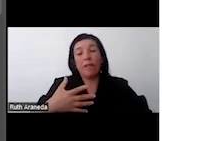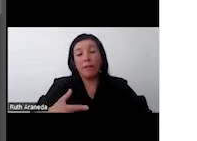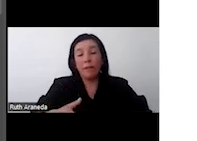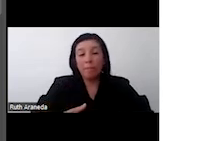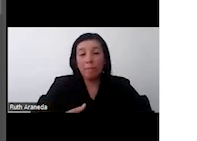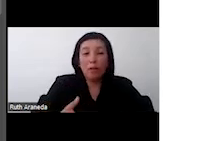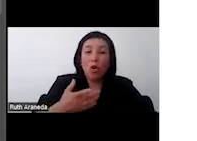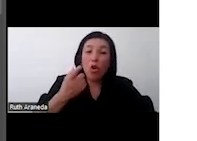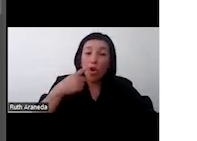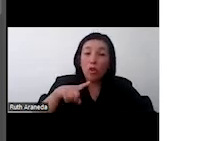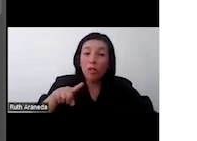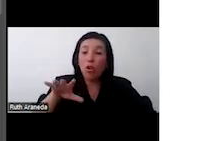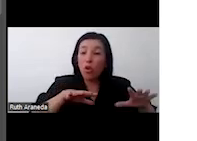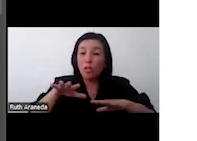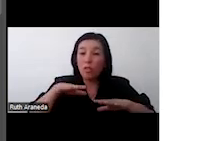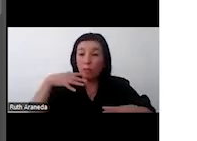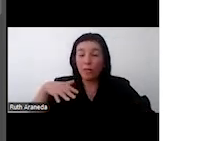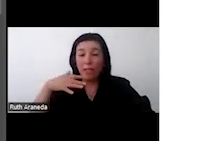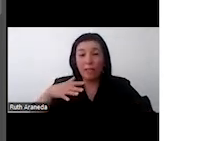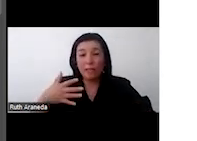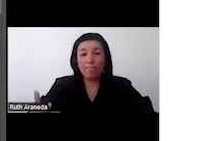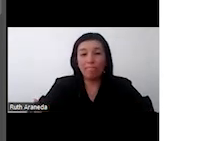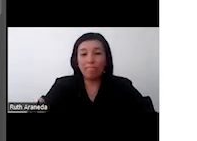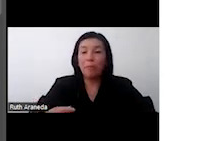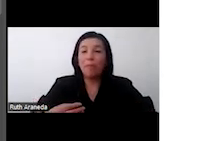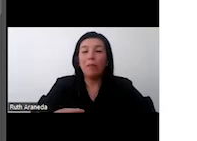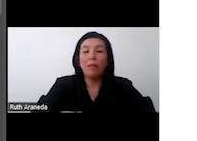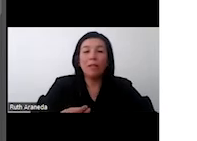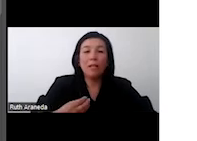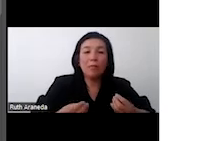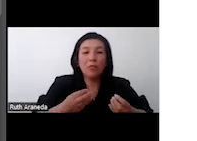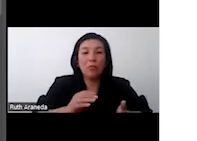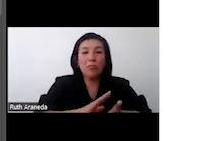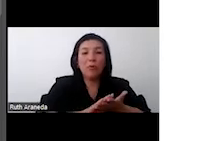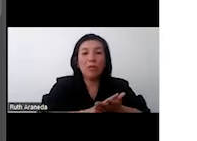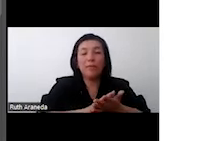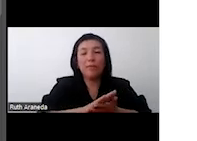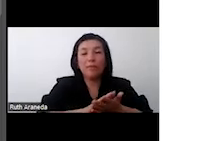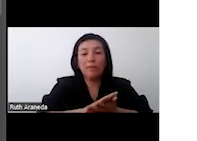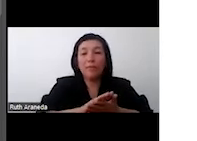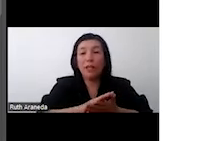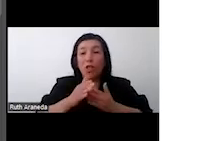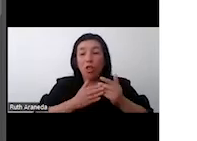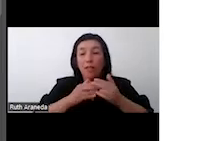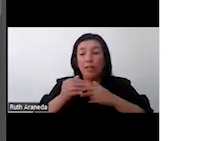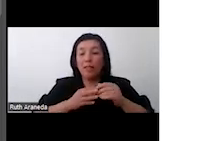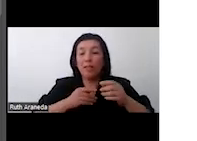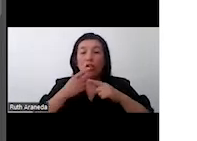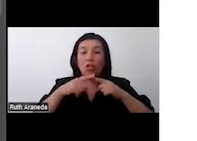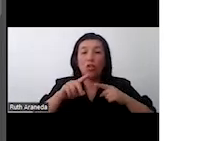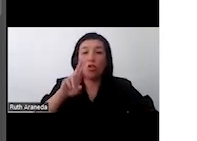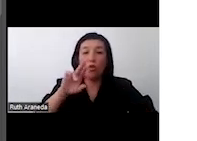También otro de los hitos importantes fue lo que pasó, por ejemplo, en el tranque Rumier, ya mucho más